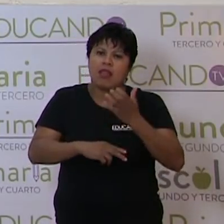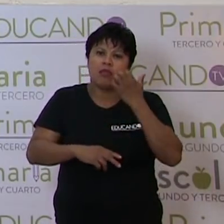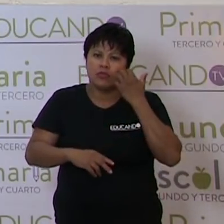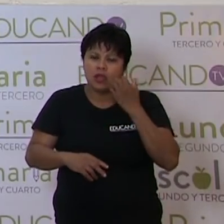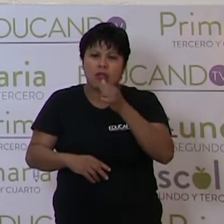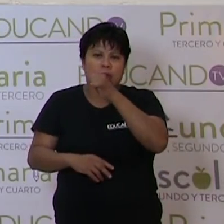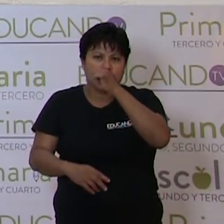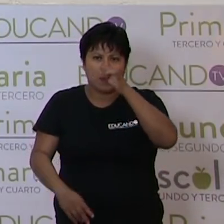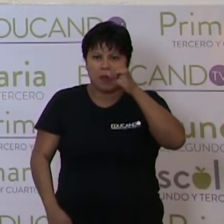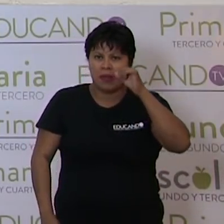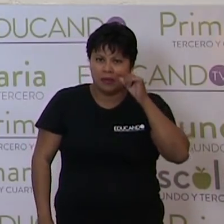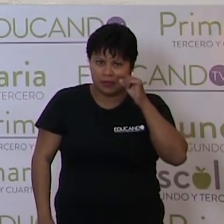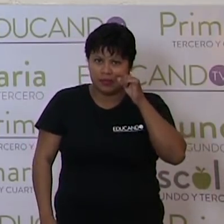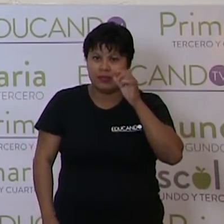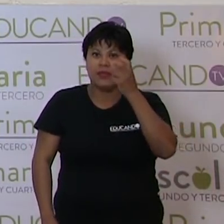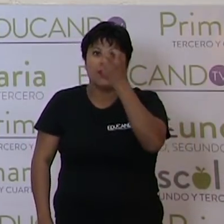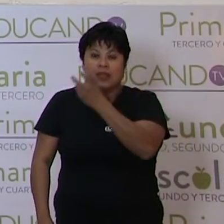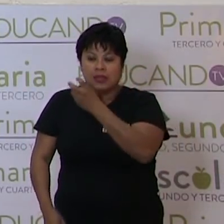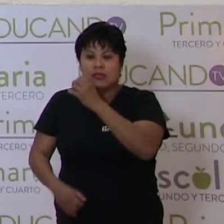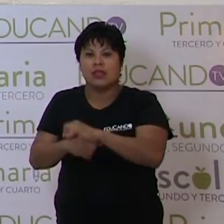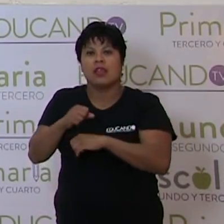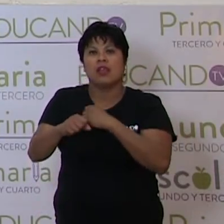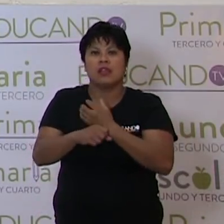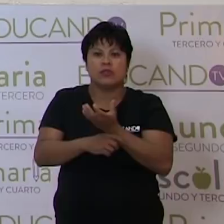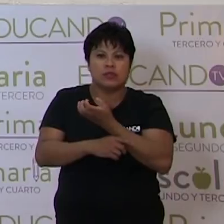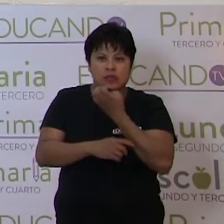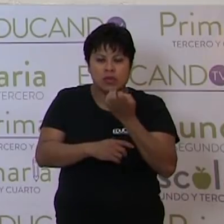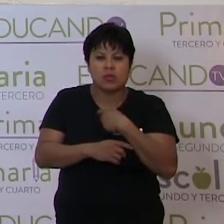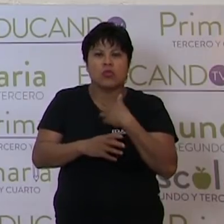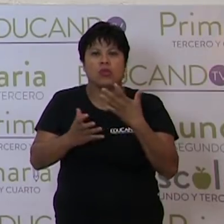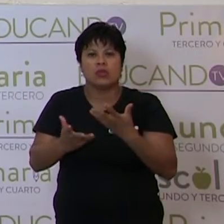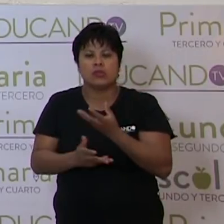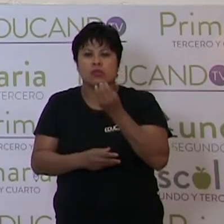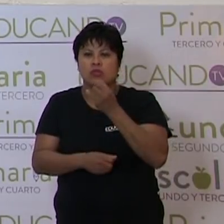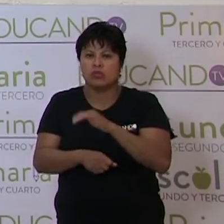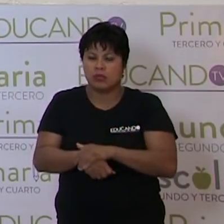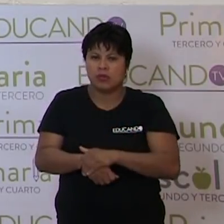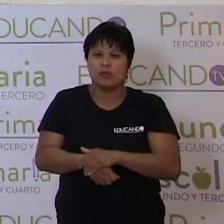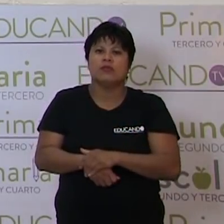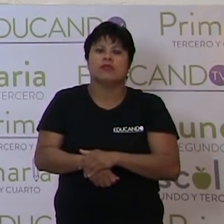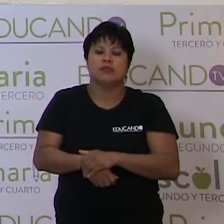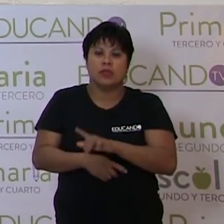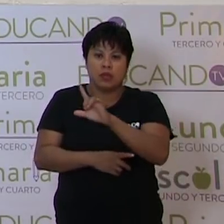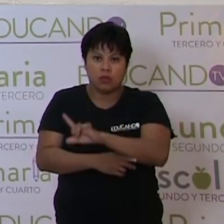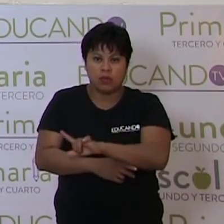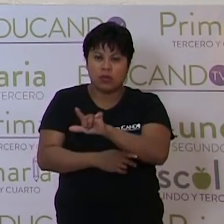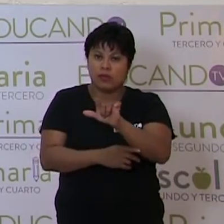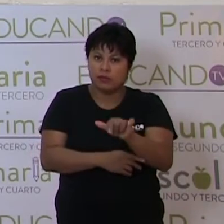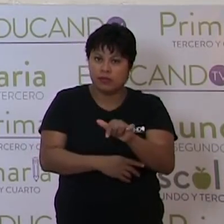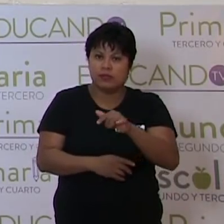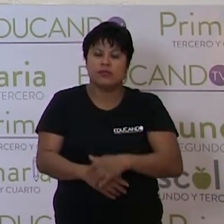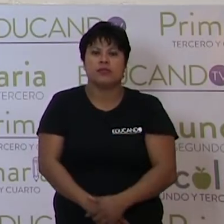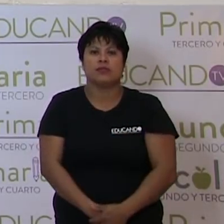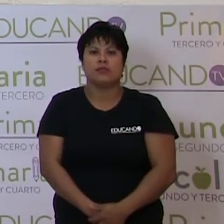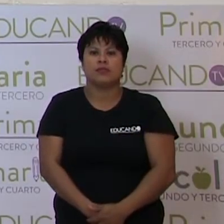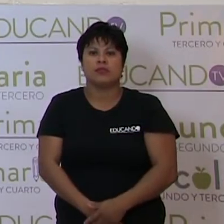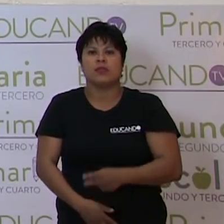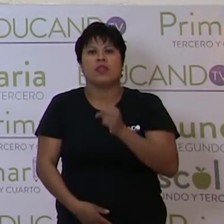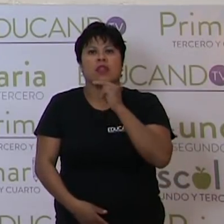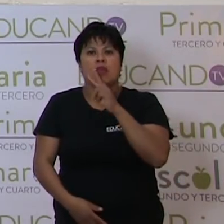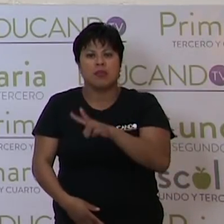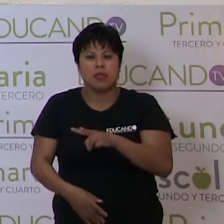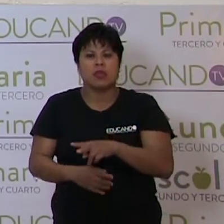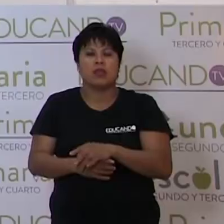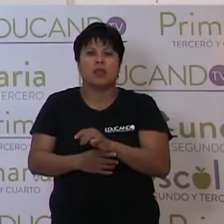Benito Juárez. Ese ciclo escolar hice muchos amigos. Luego, también